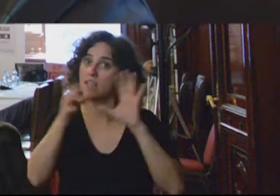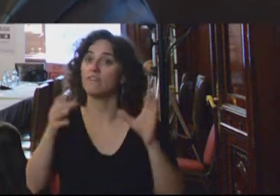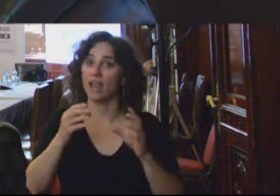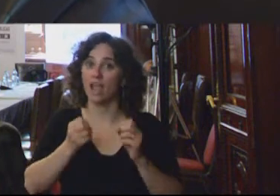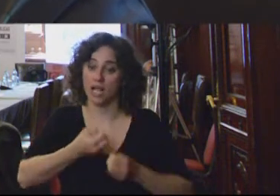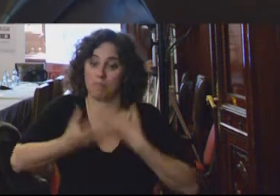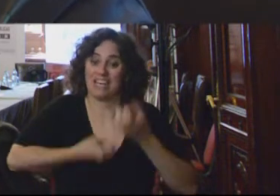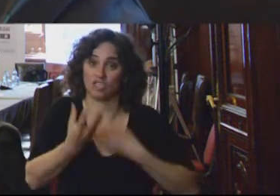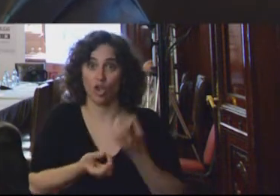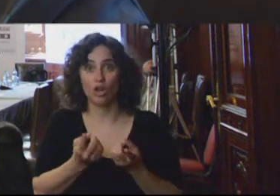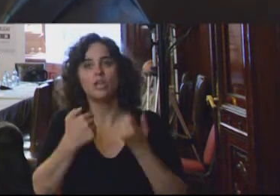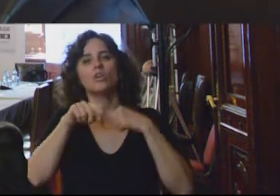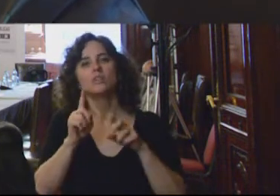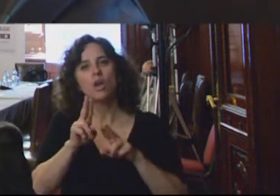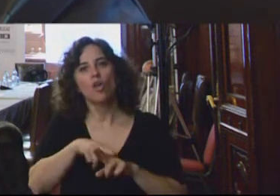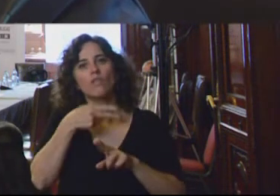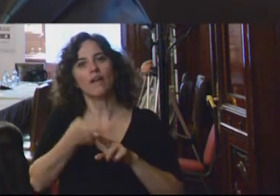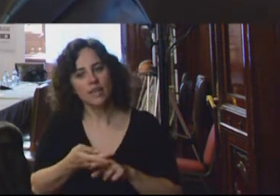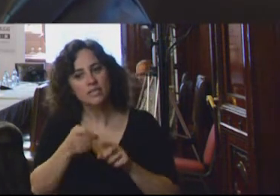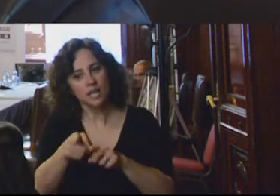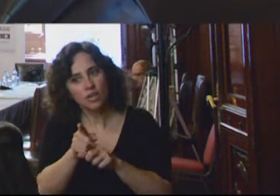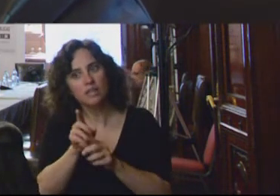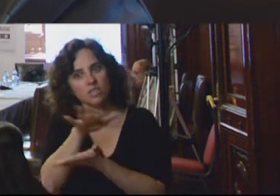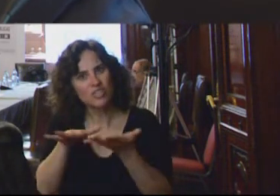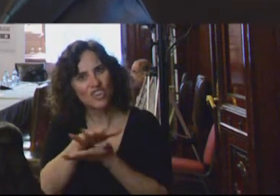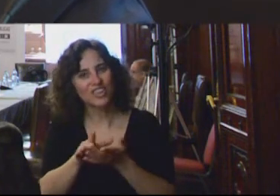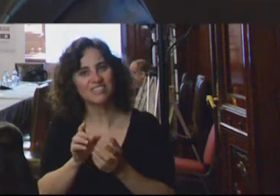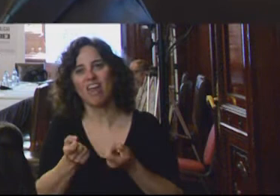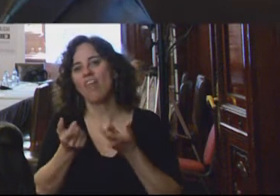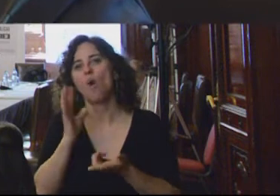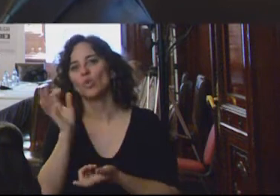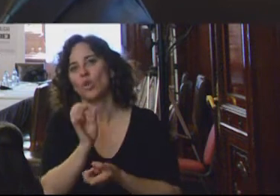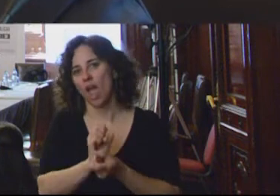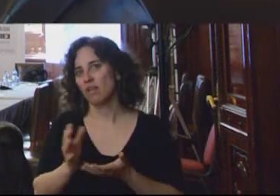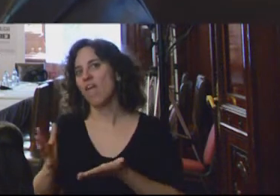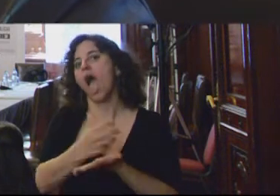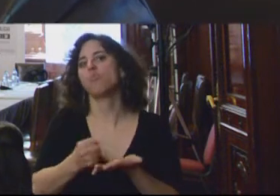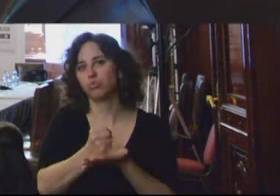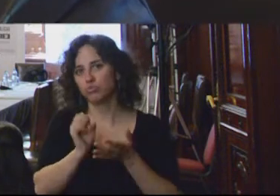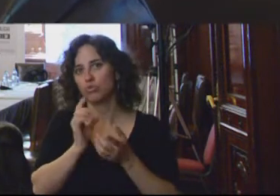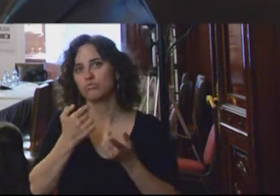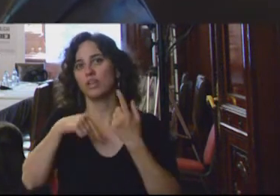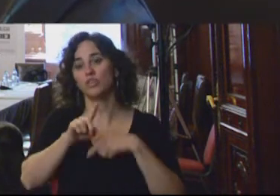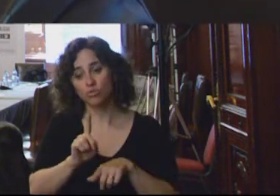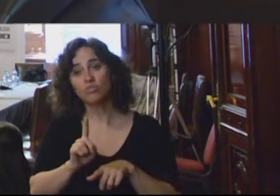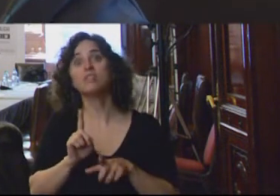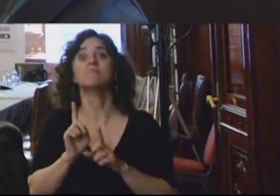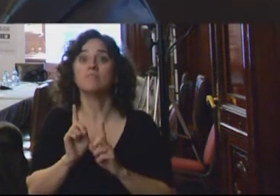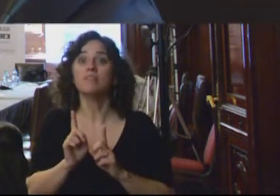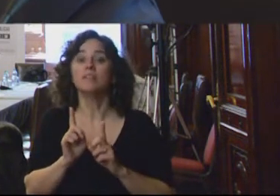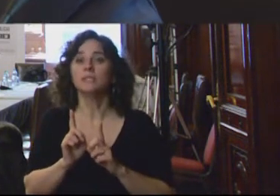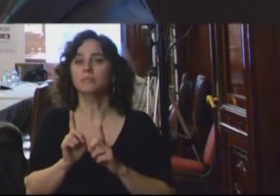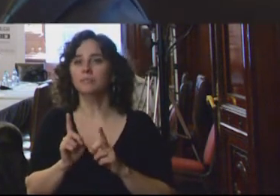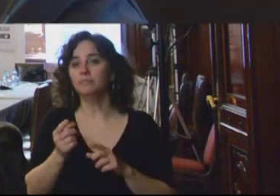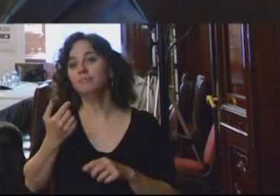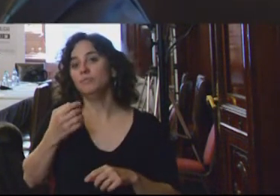para que nuevamente ocurran abusos y arbitrariedades. Es una suerte de espada de Damocles que va a quedar ahí pendiente y que